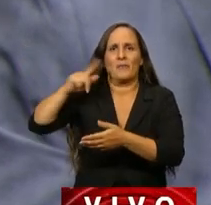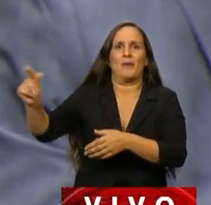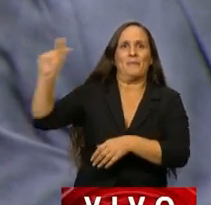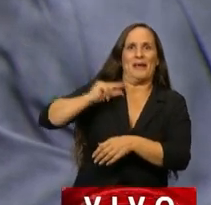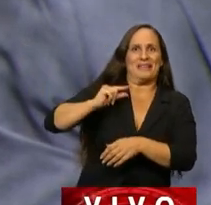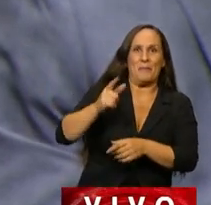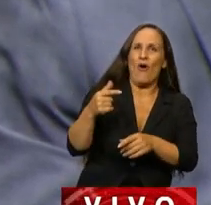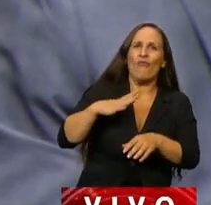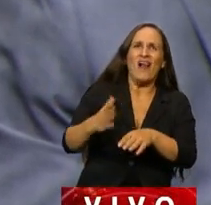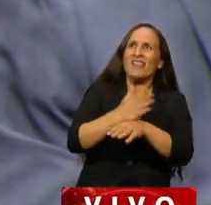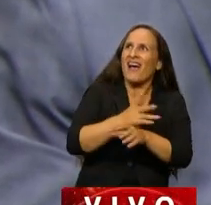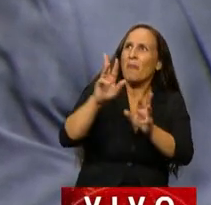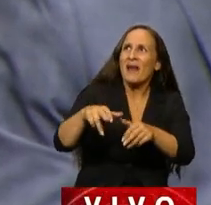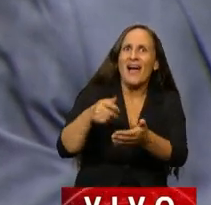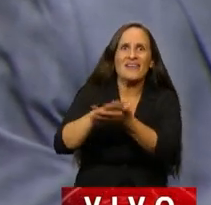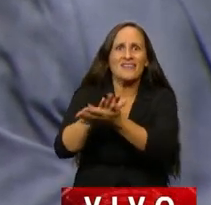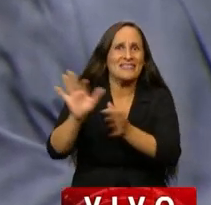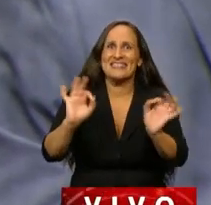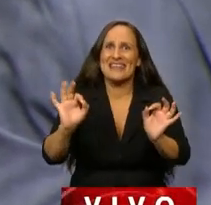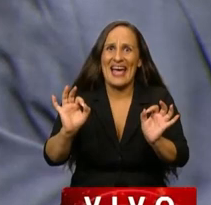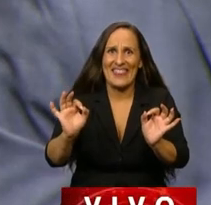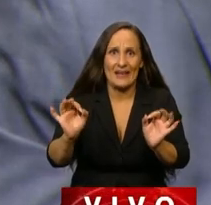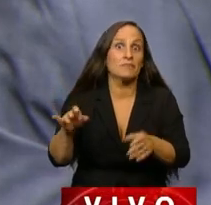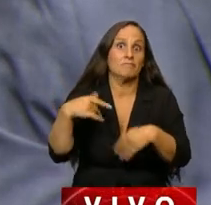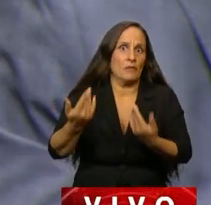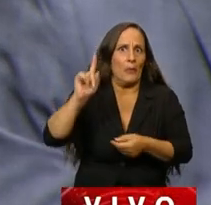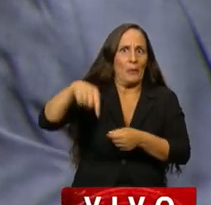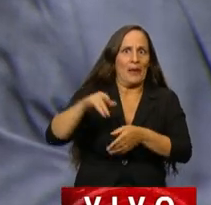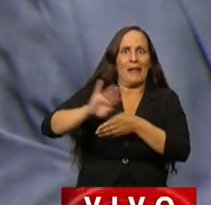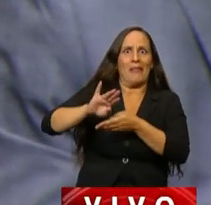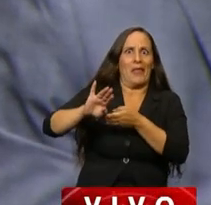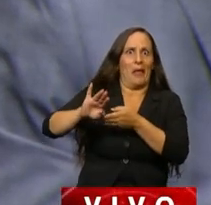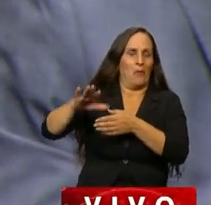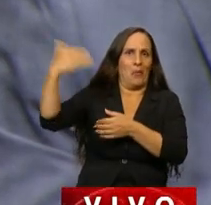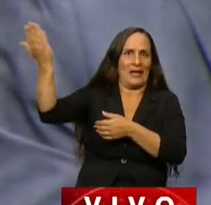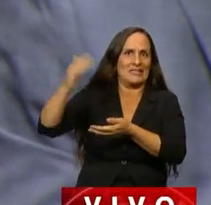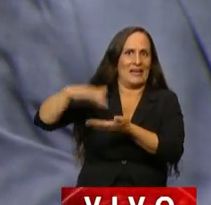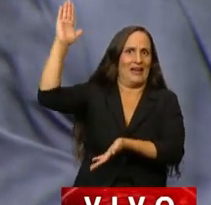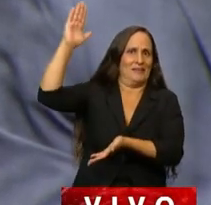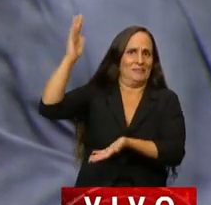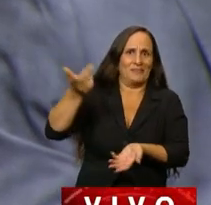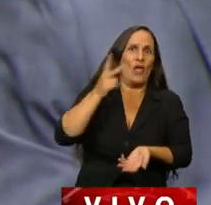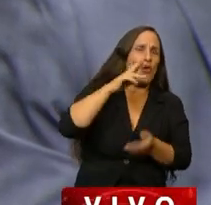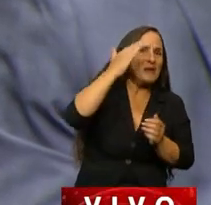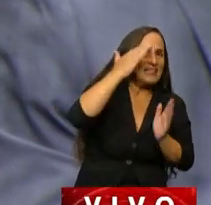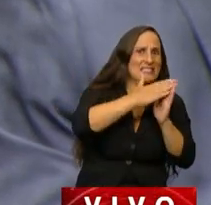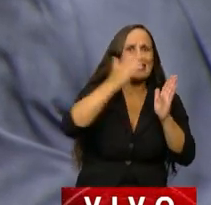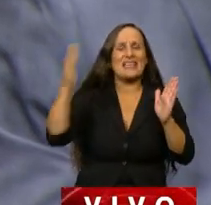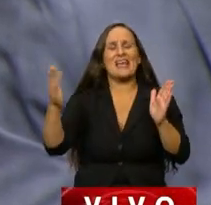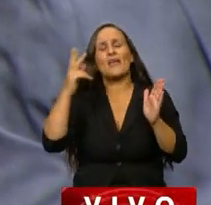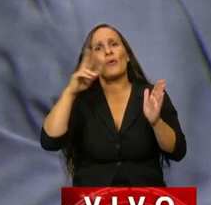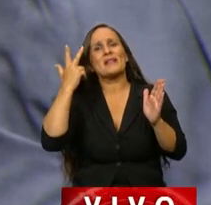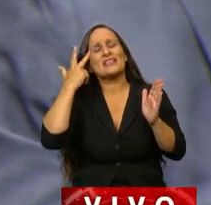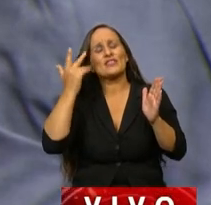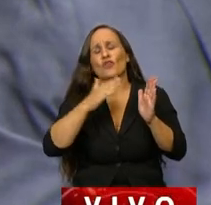reestructurado. Deuda externa que además se aumentó irresponsablemente entre el 2015 y el